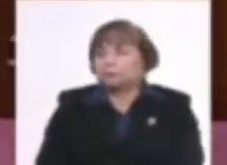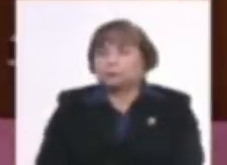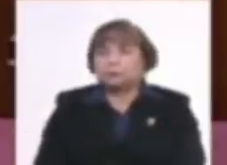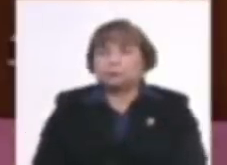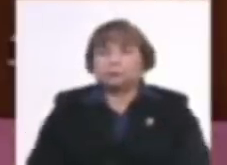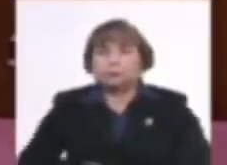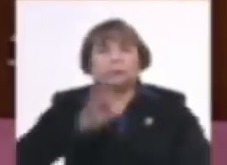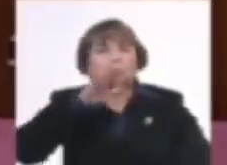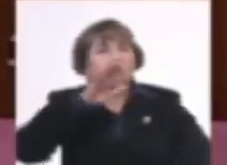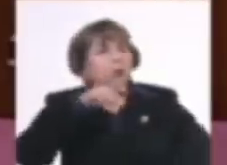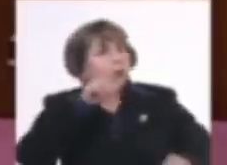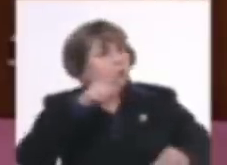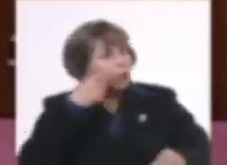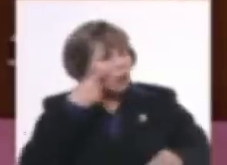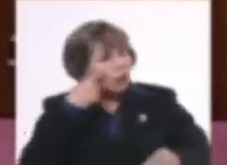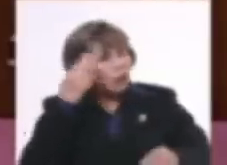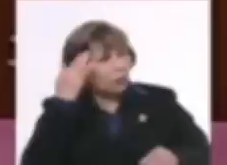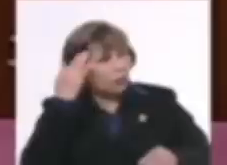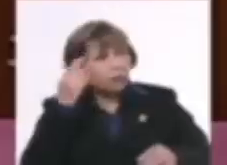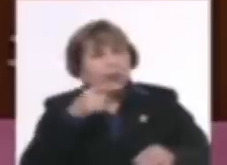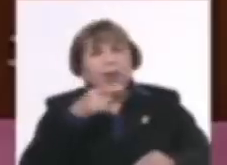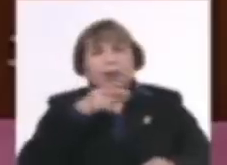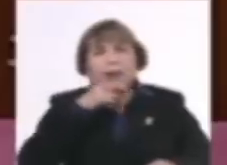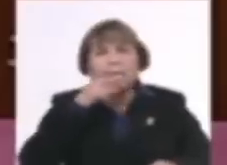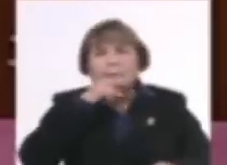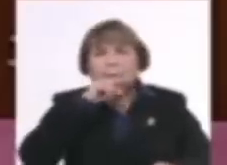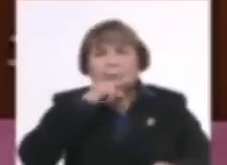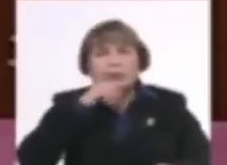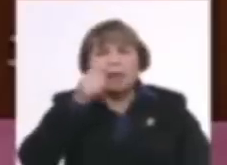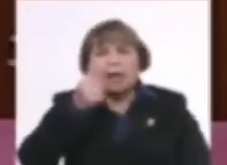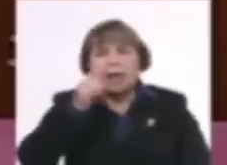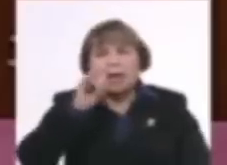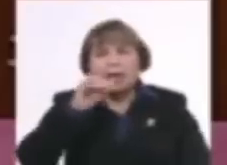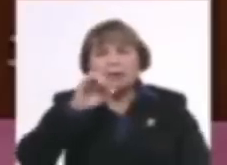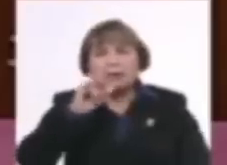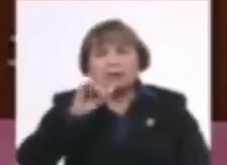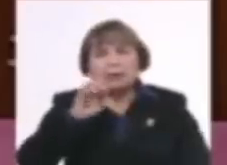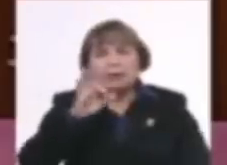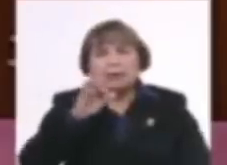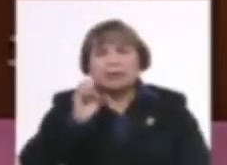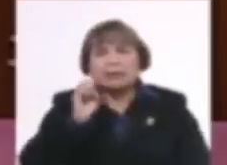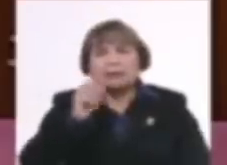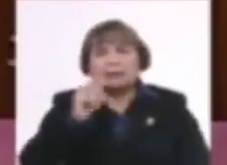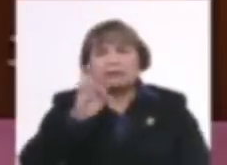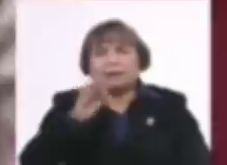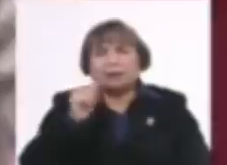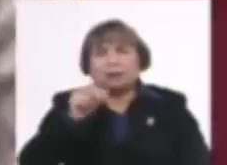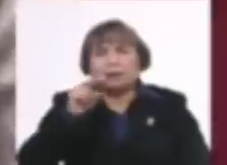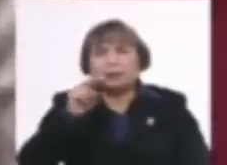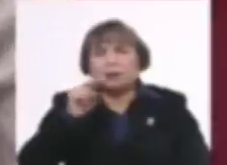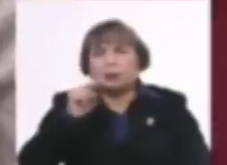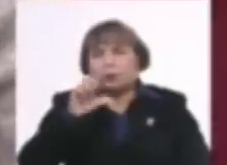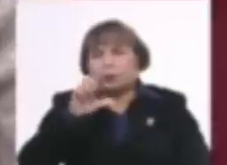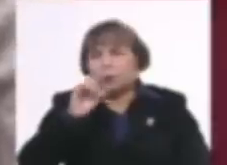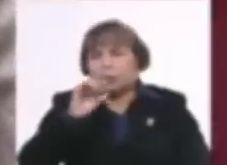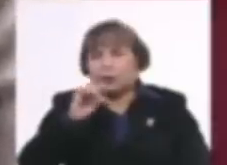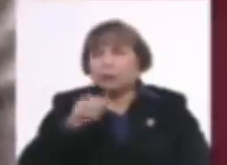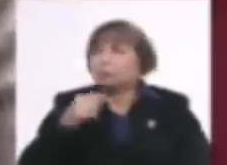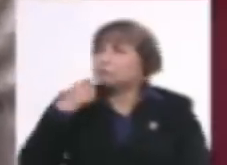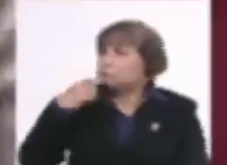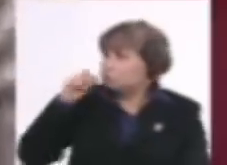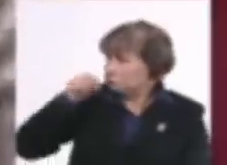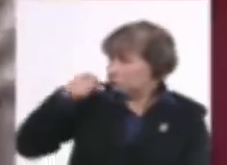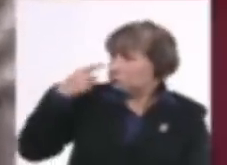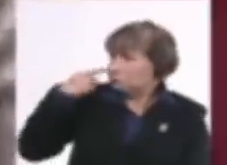¿Conoce usted, señorita Paredes, a la ciudadana Angie Stephanie Espino Lucana? Sí, la